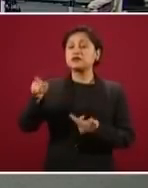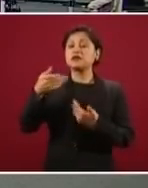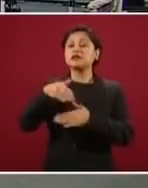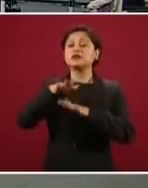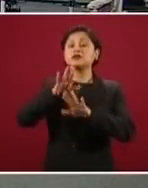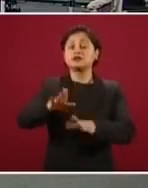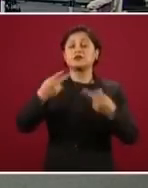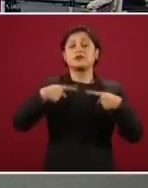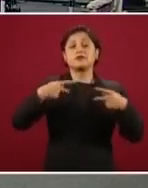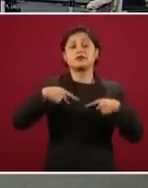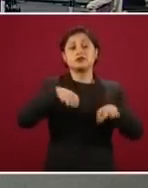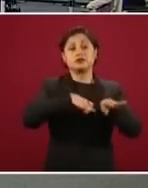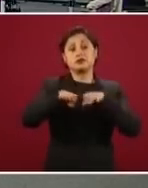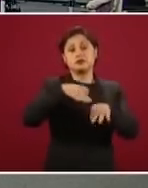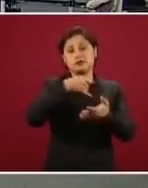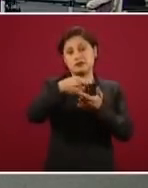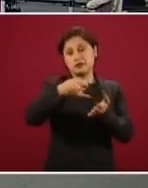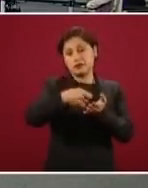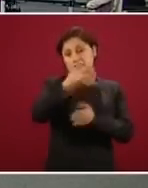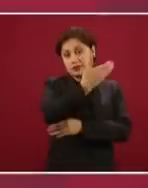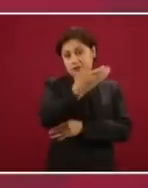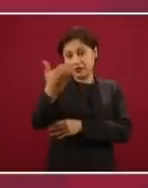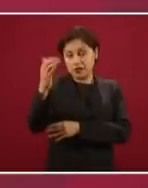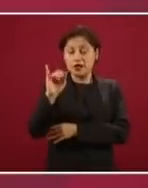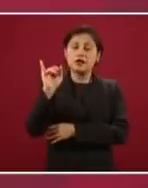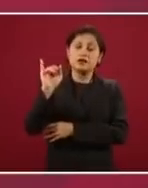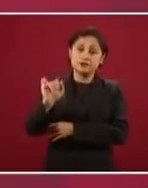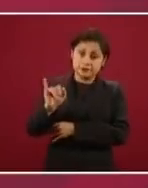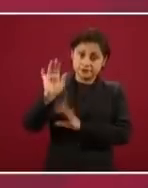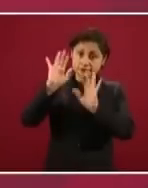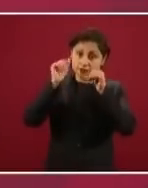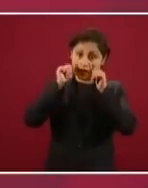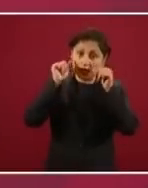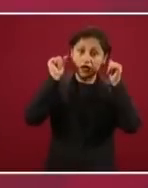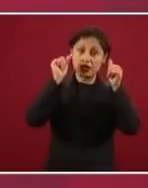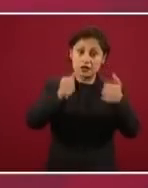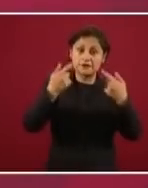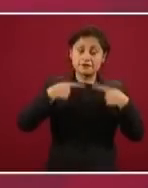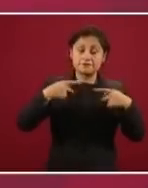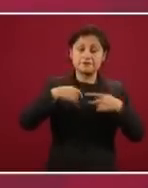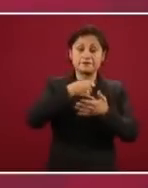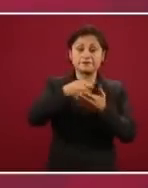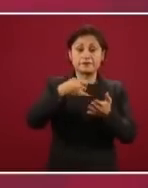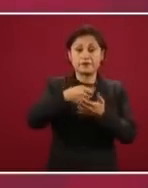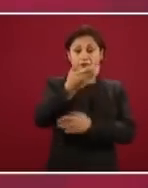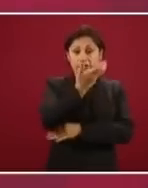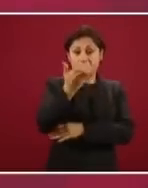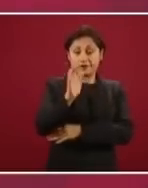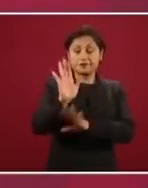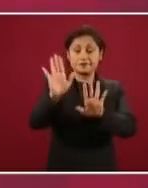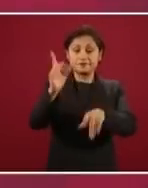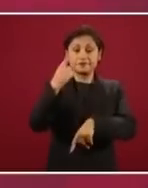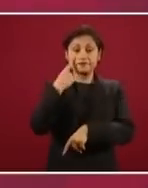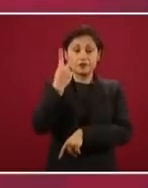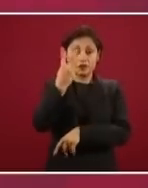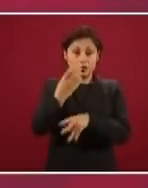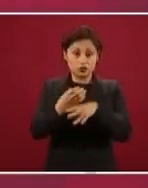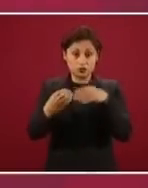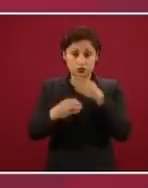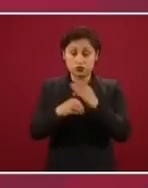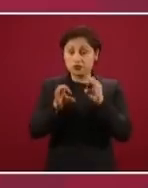atendiendo de este lo de los jornaleros agrícolas mira hay dos cosas que son importantes